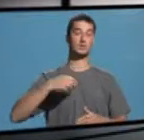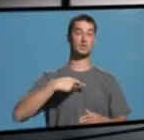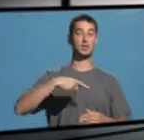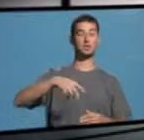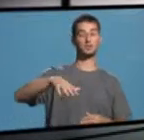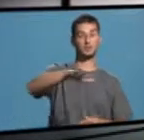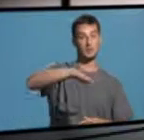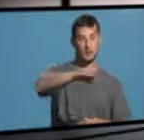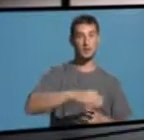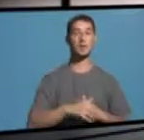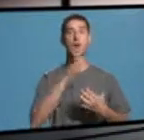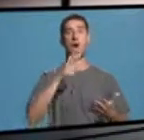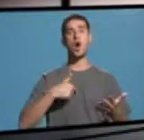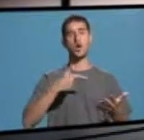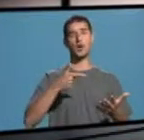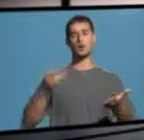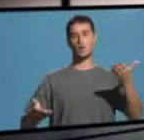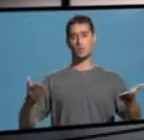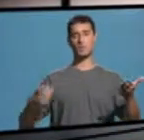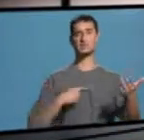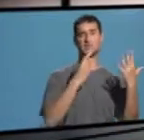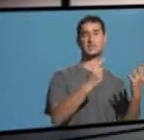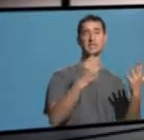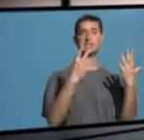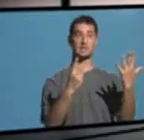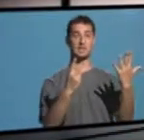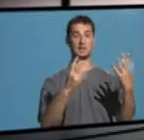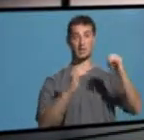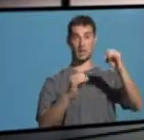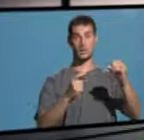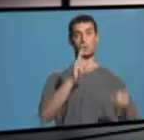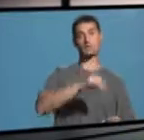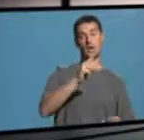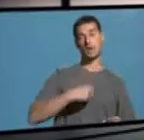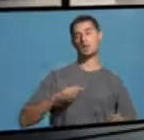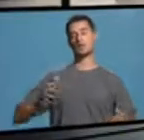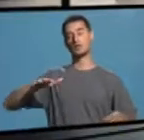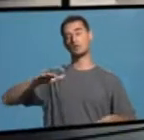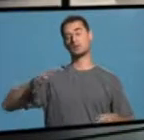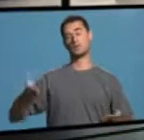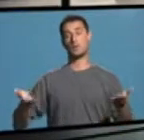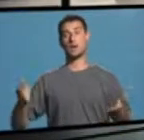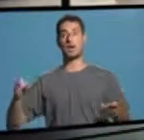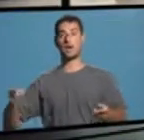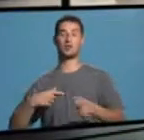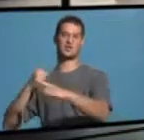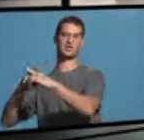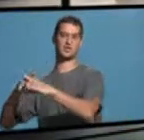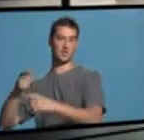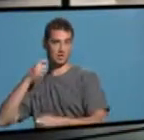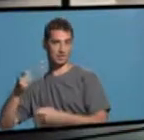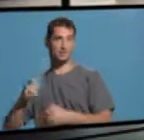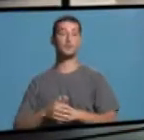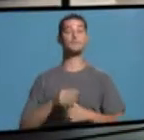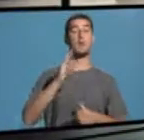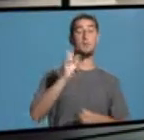parques provinciais é un 67% máis barato que o das Gándaras, que xestiona en Lugo a Xunta de Galicia. O custo das parcelas en